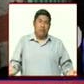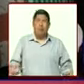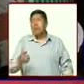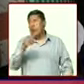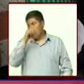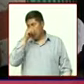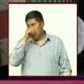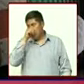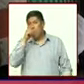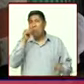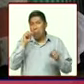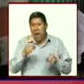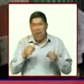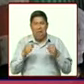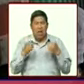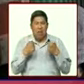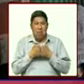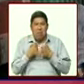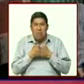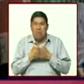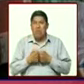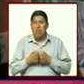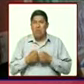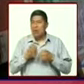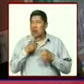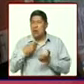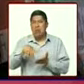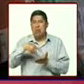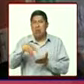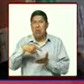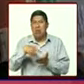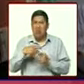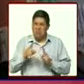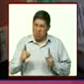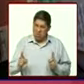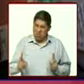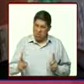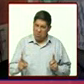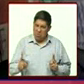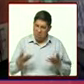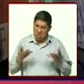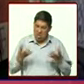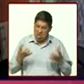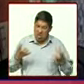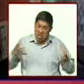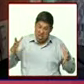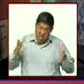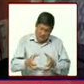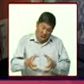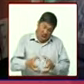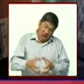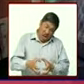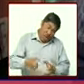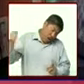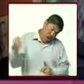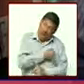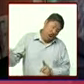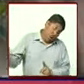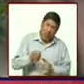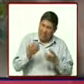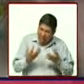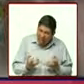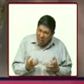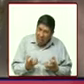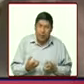Puede tener roces con la pareja, con la persona que ha ido a bailar, pero no al grado de quererla matar y de lograrlo.